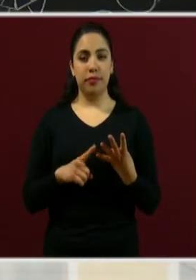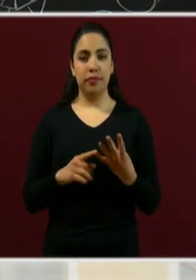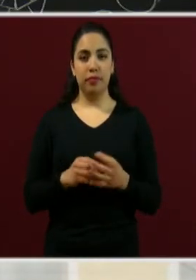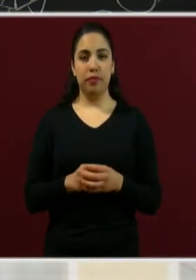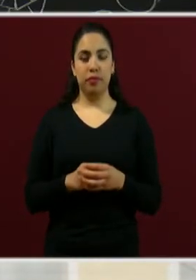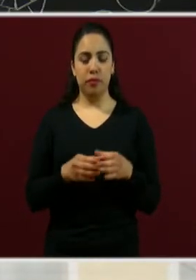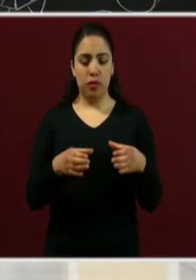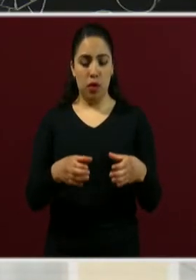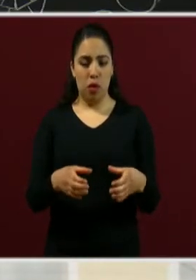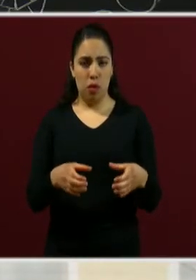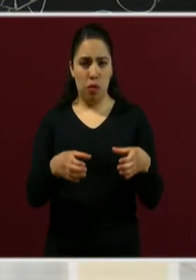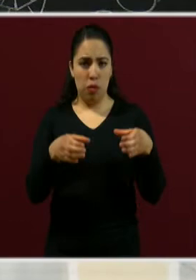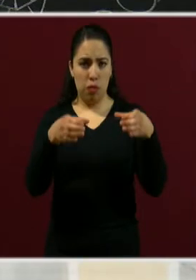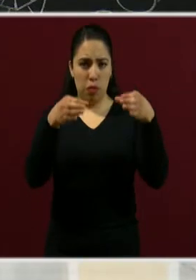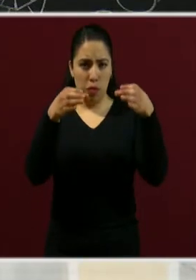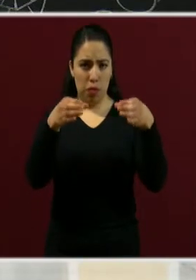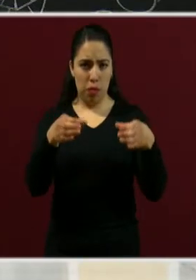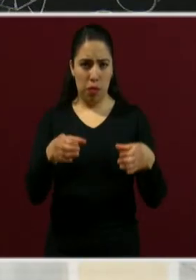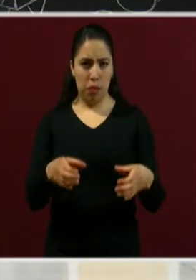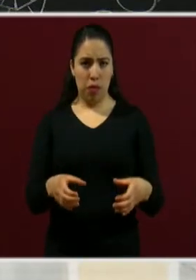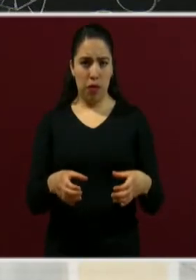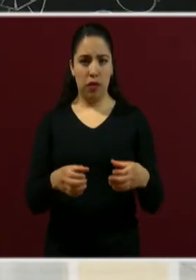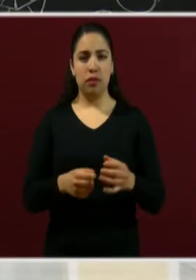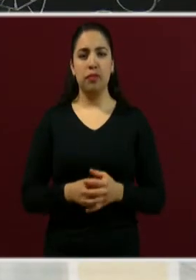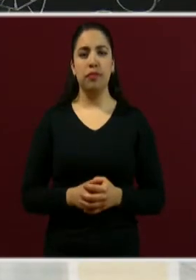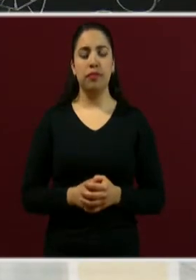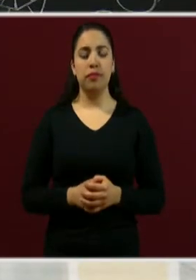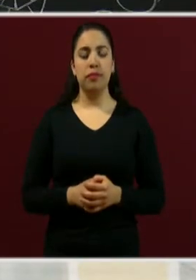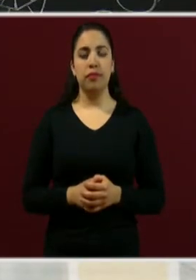un frasco de vidrio,